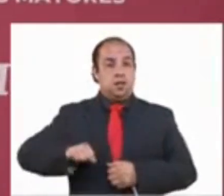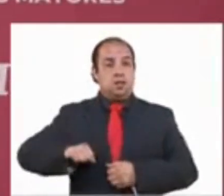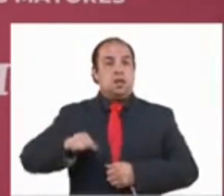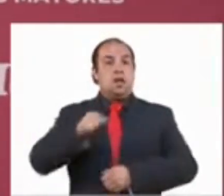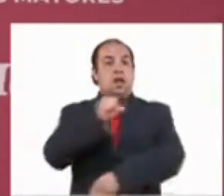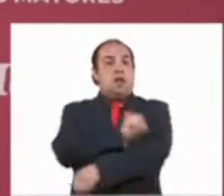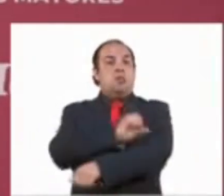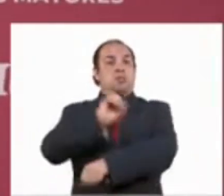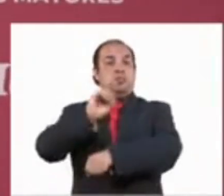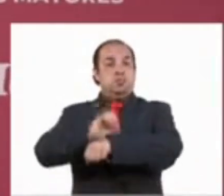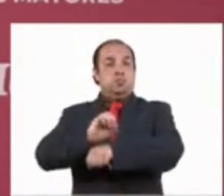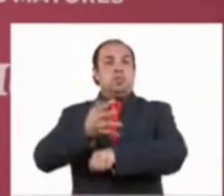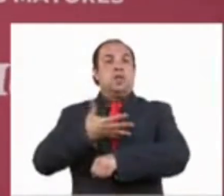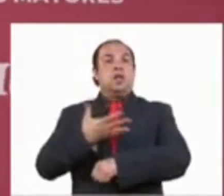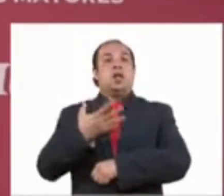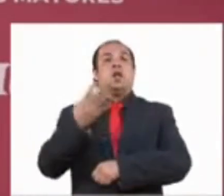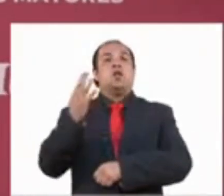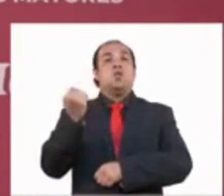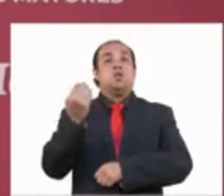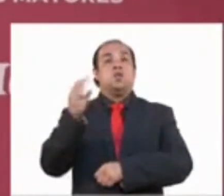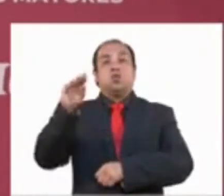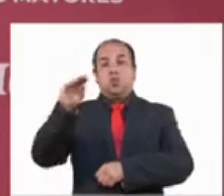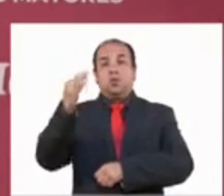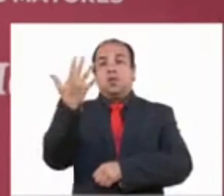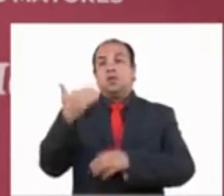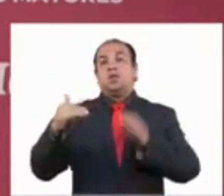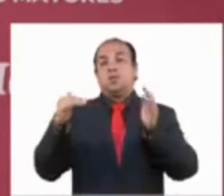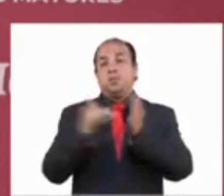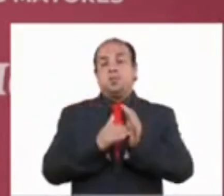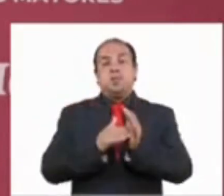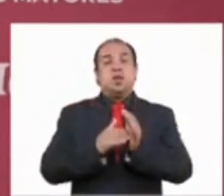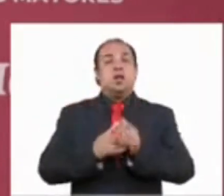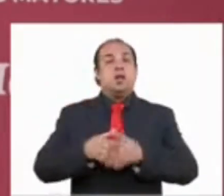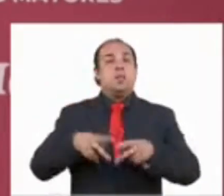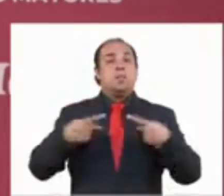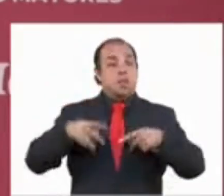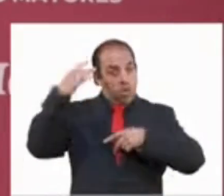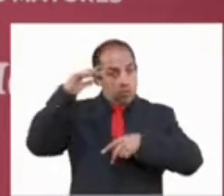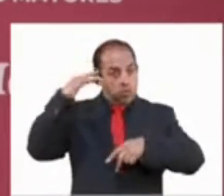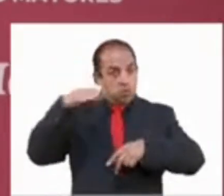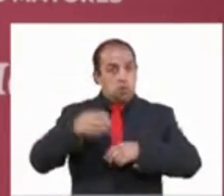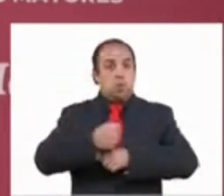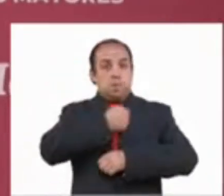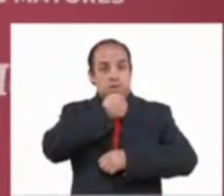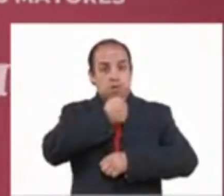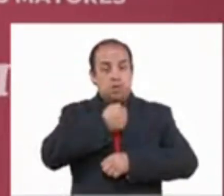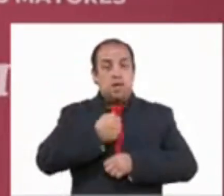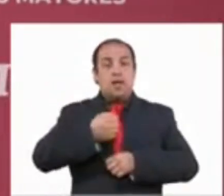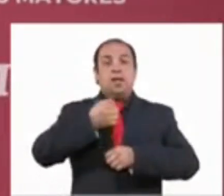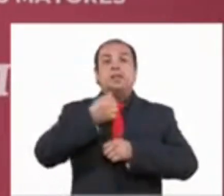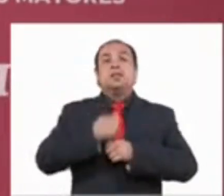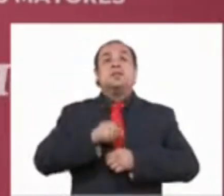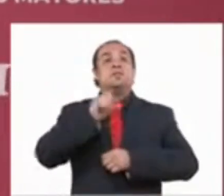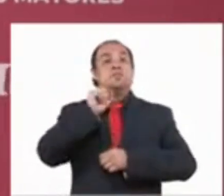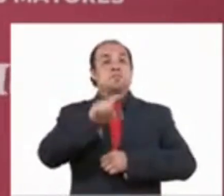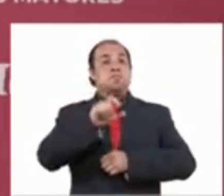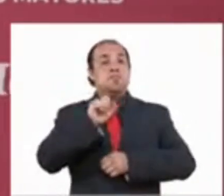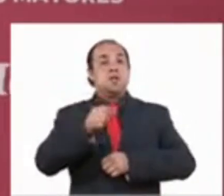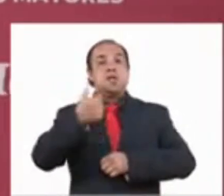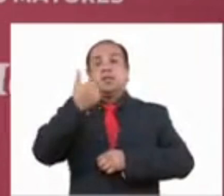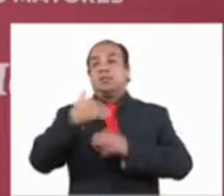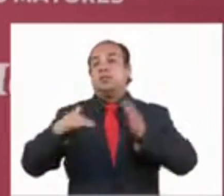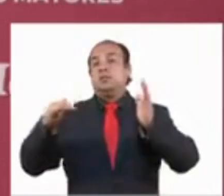Obregón, hay 95 mil adultos mayores y 6.230 personas